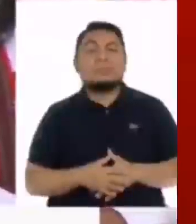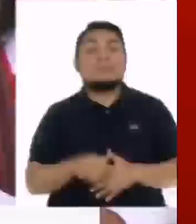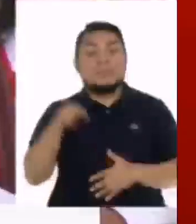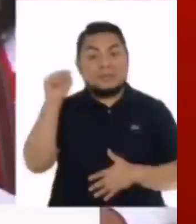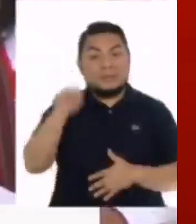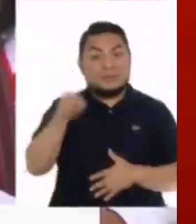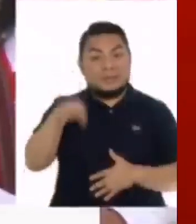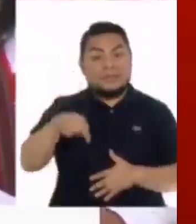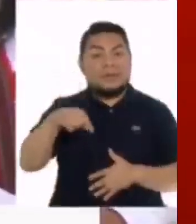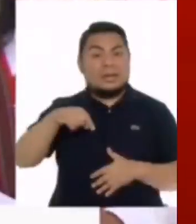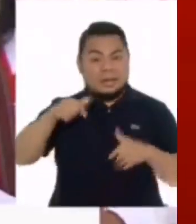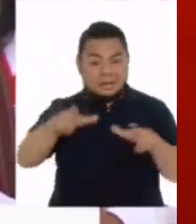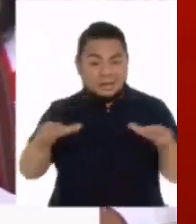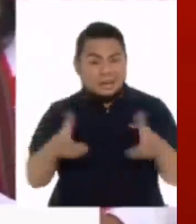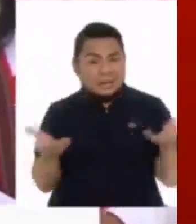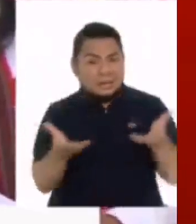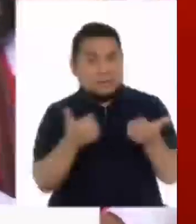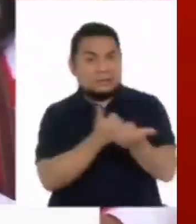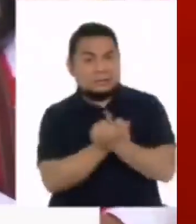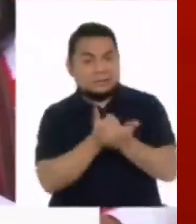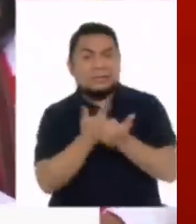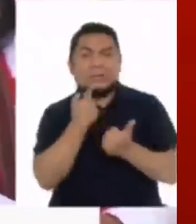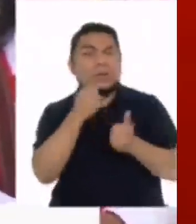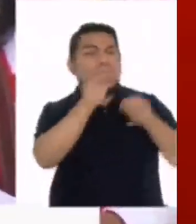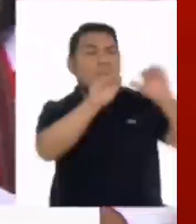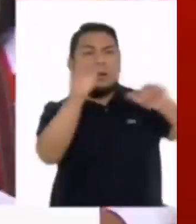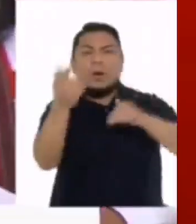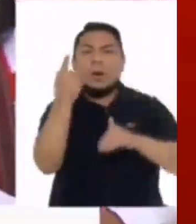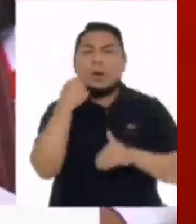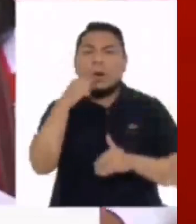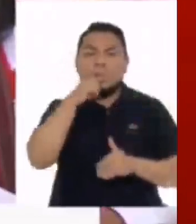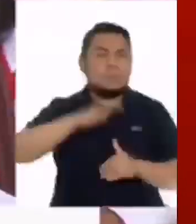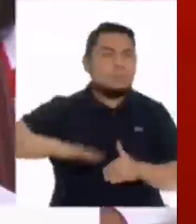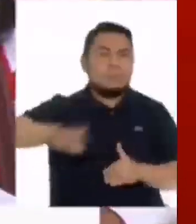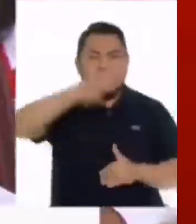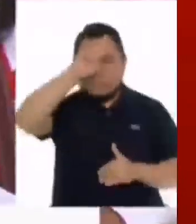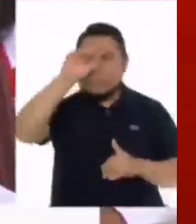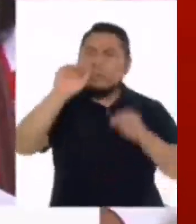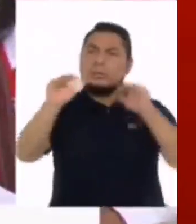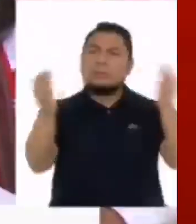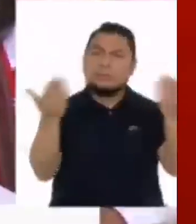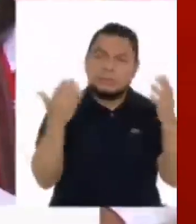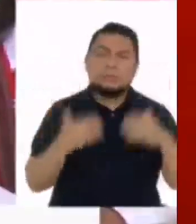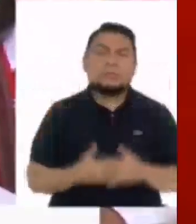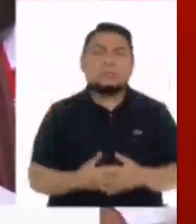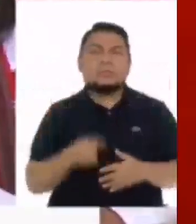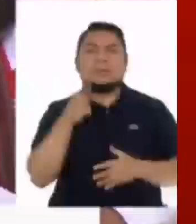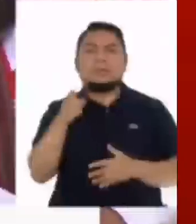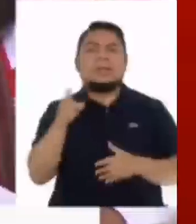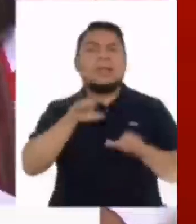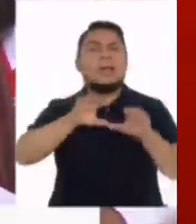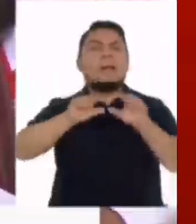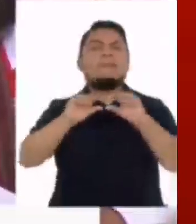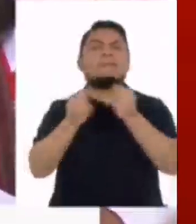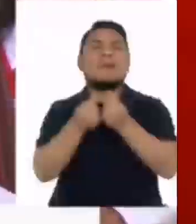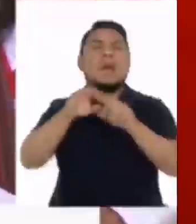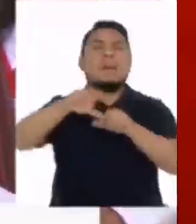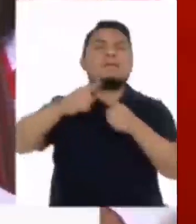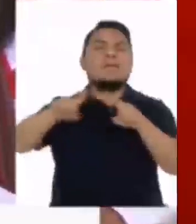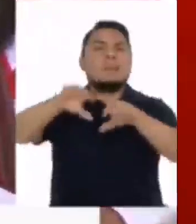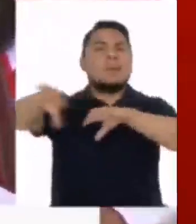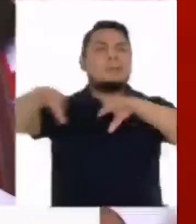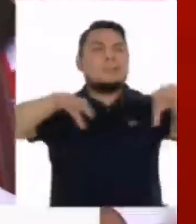Ayacucho, convoco a todos los hombres y mujeres de esta patria, sin distingos de ninguna